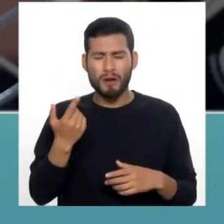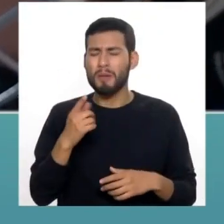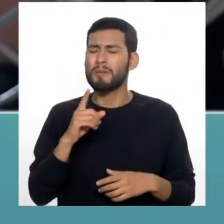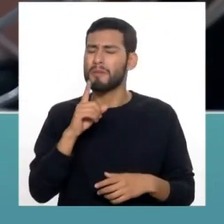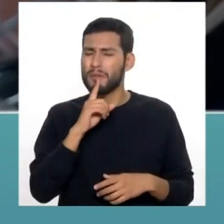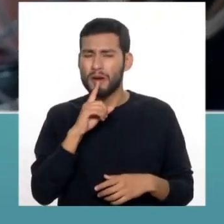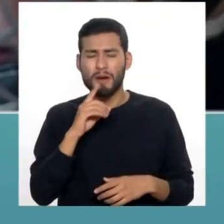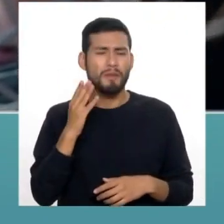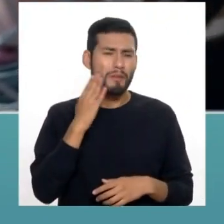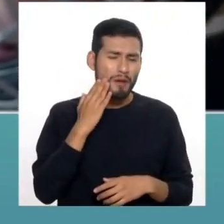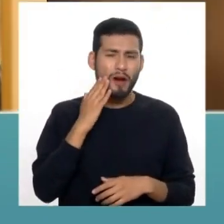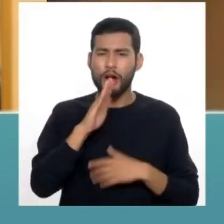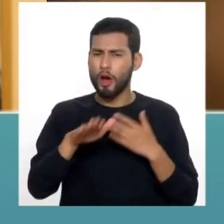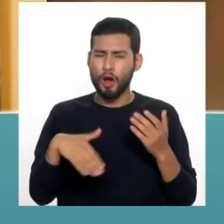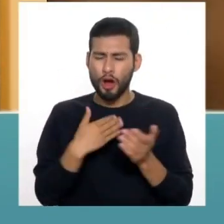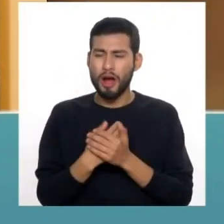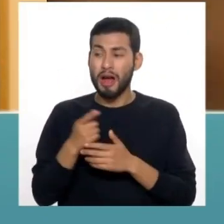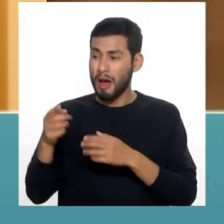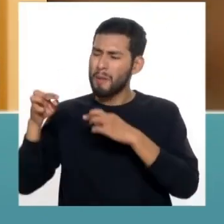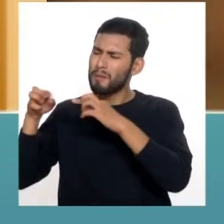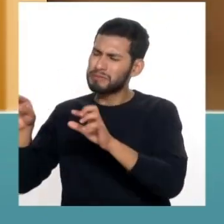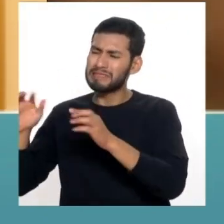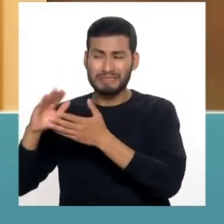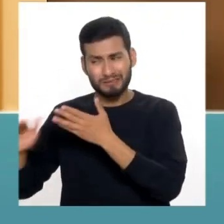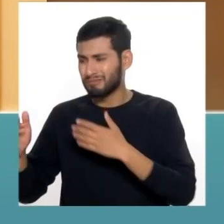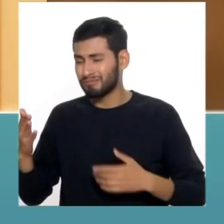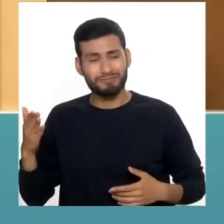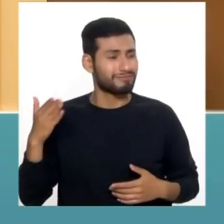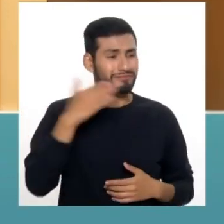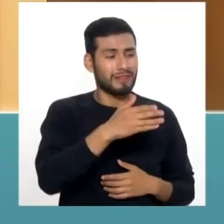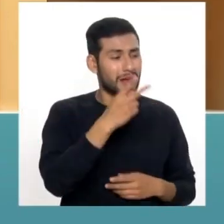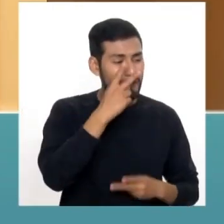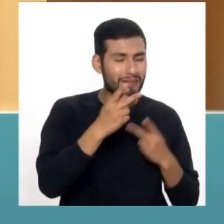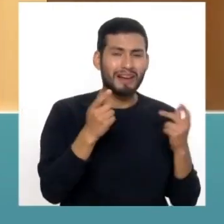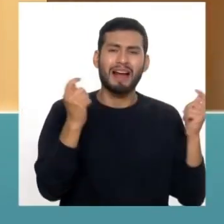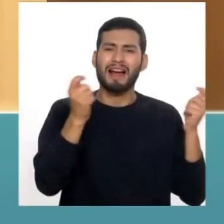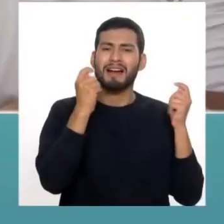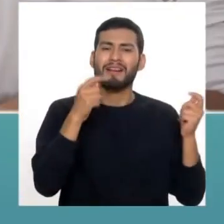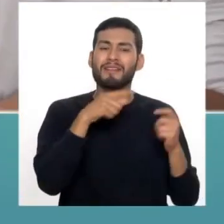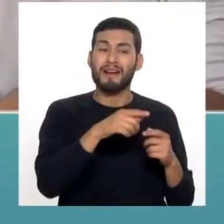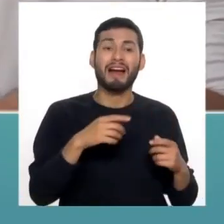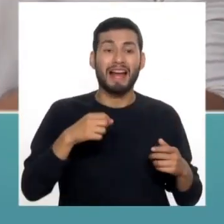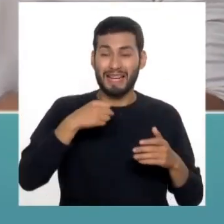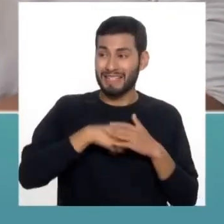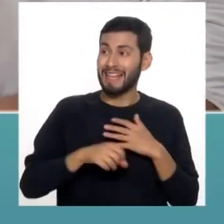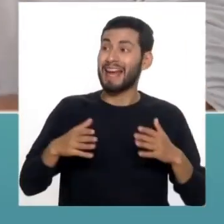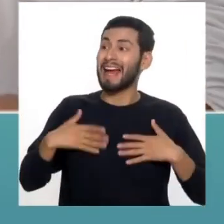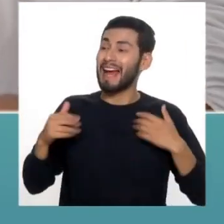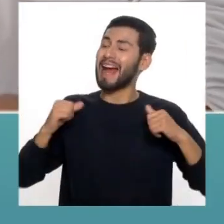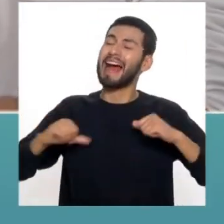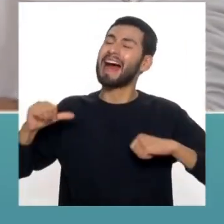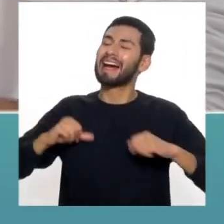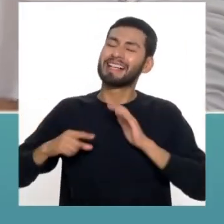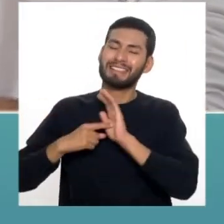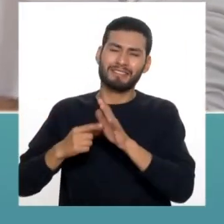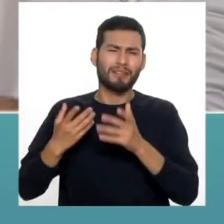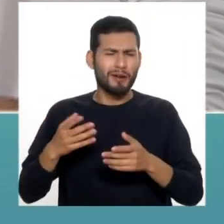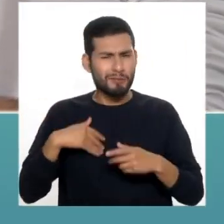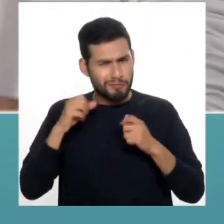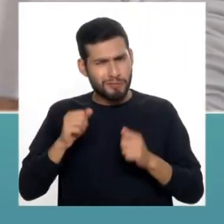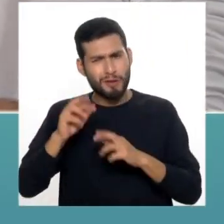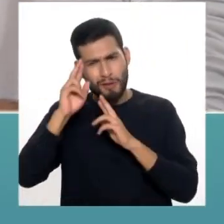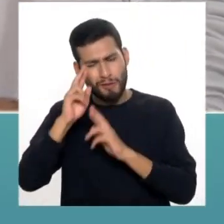los padres estén presentes en esas actuaciones, porque esta fecha es especial para agradecer y honrar a todos los padres, ya